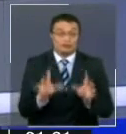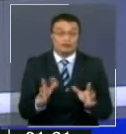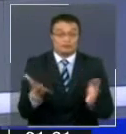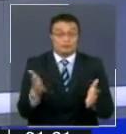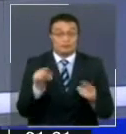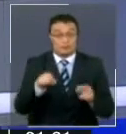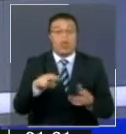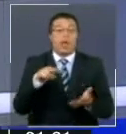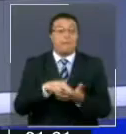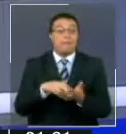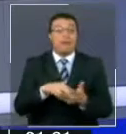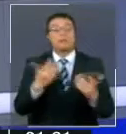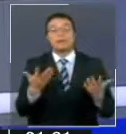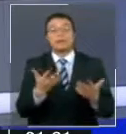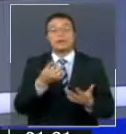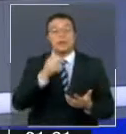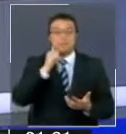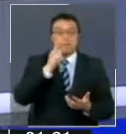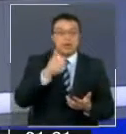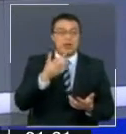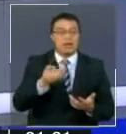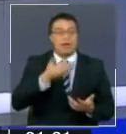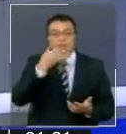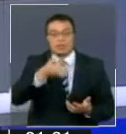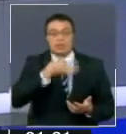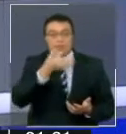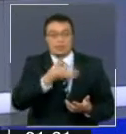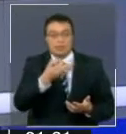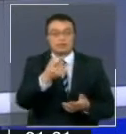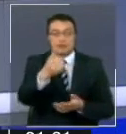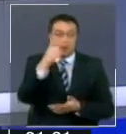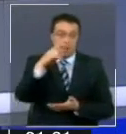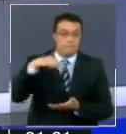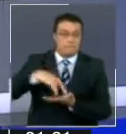entonces estar pendientes a lo que la presidenta diga mañana en el